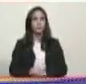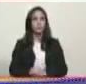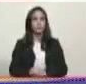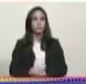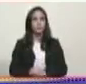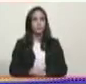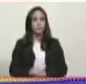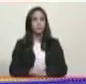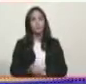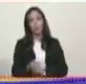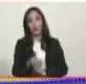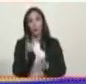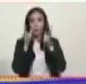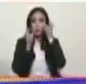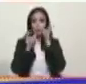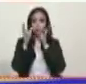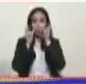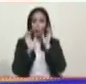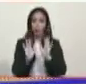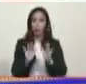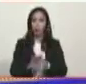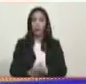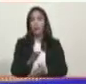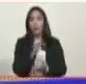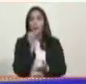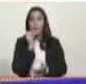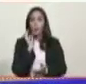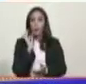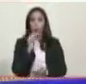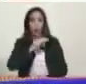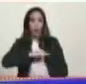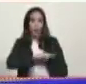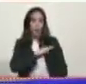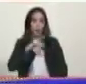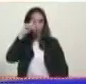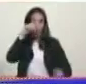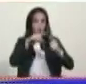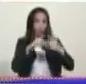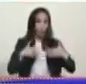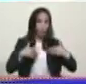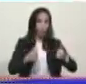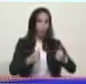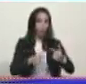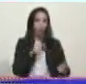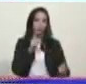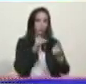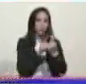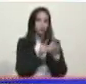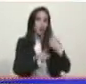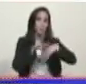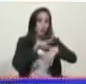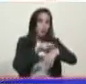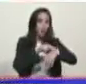Por eso digo oído. Si la misión es para salud, todo el pueblo debería tener acceso a un